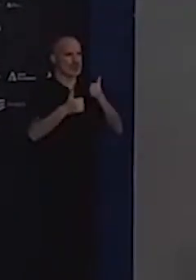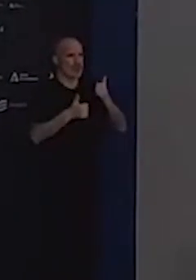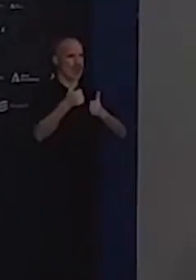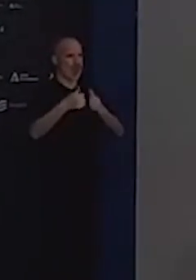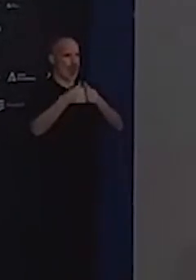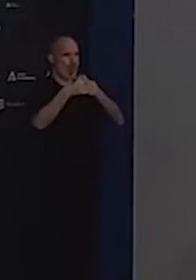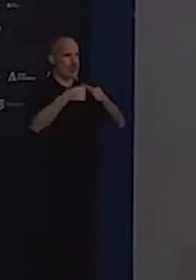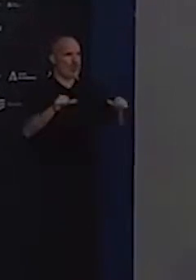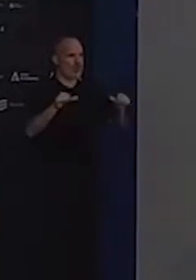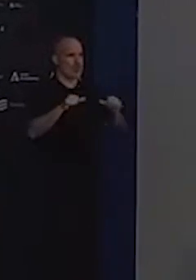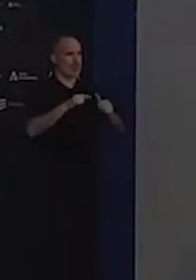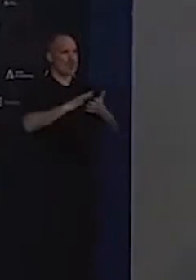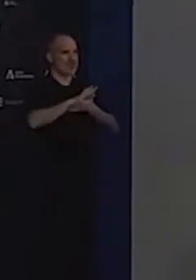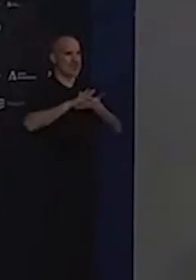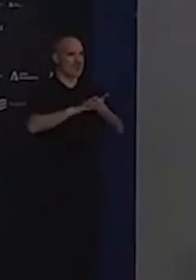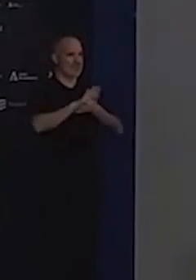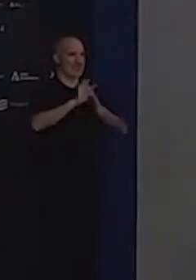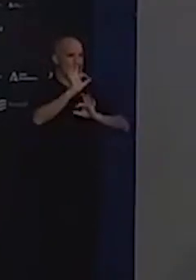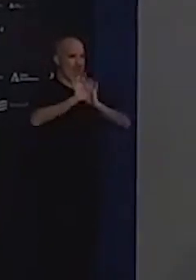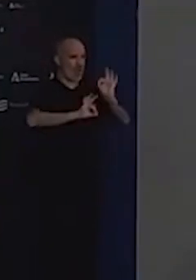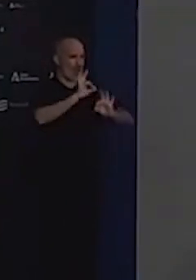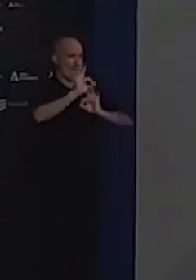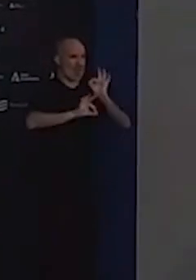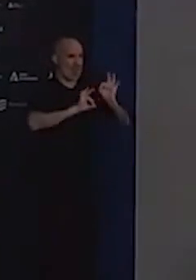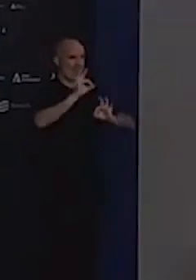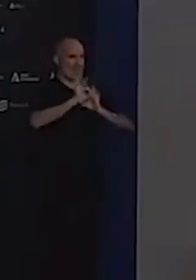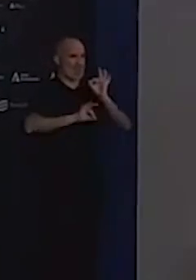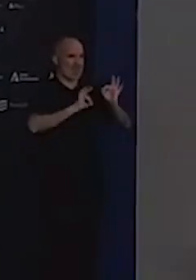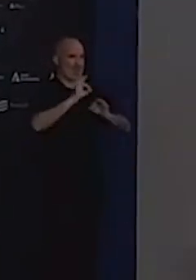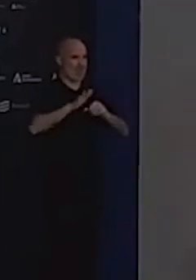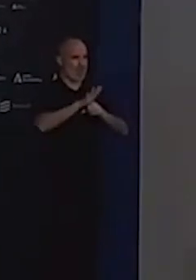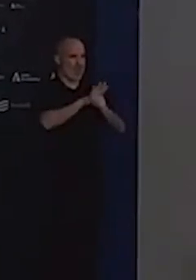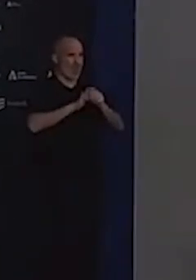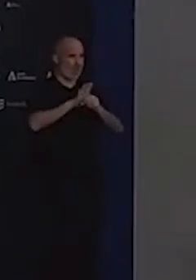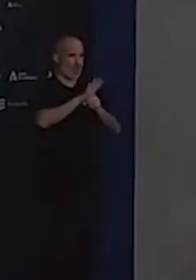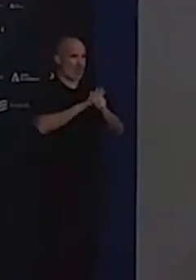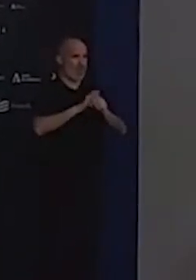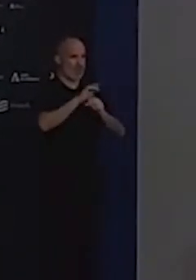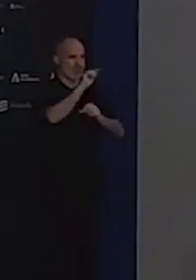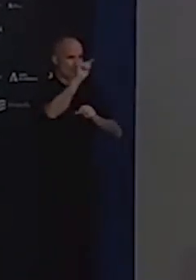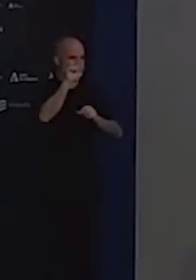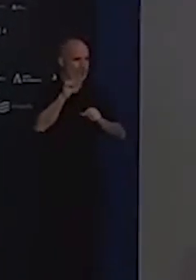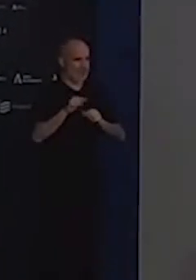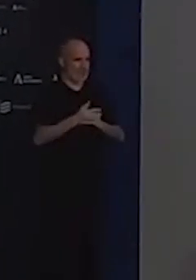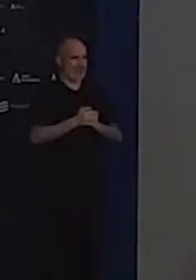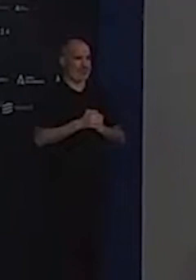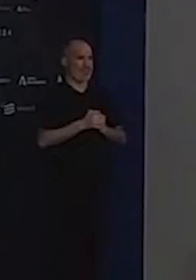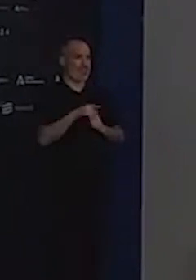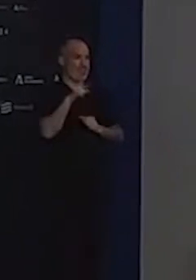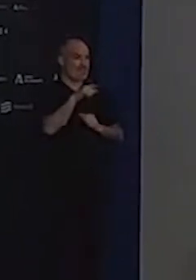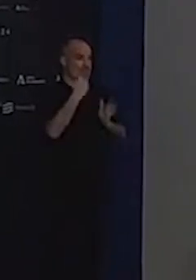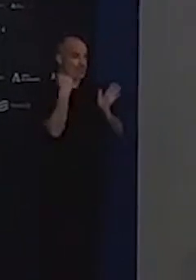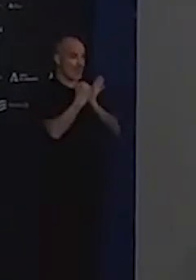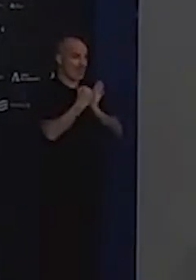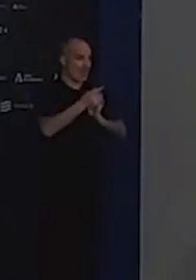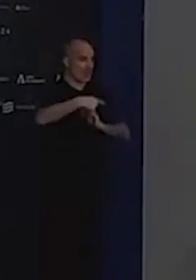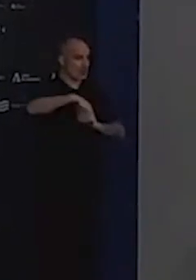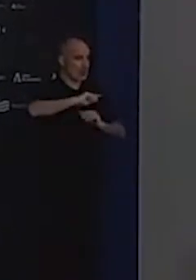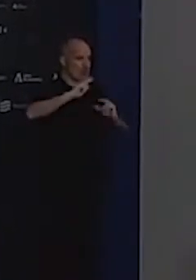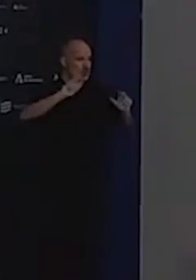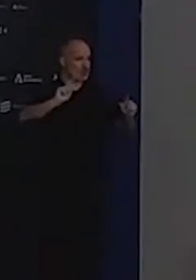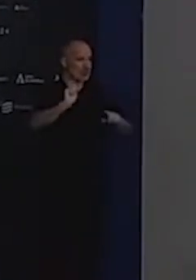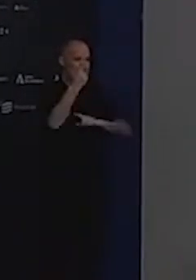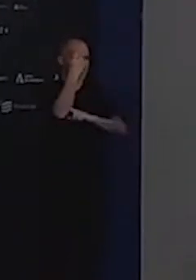logotipo que se organizó por parte del Rotativo Provincial. Gracias. Con esta marca conseguimos que